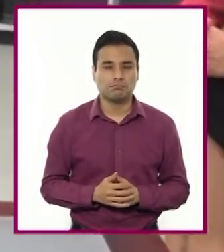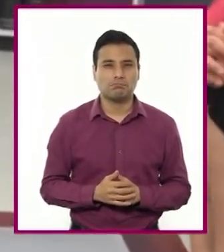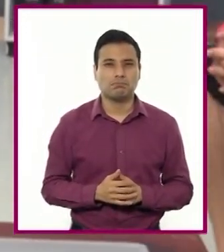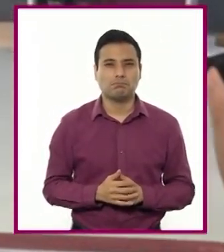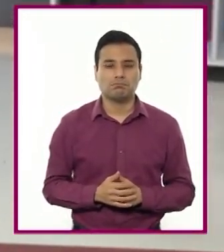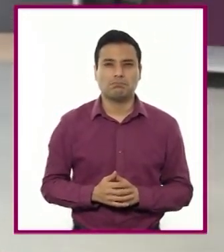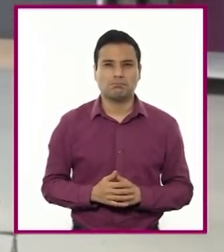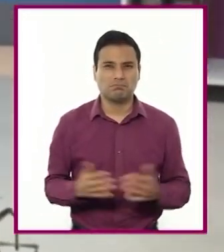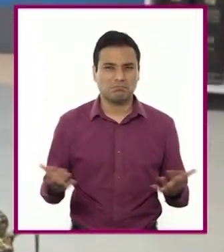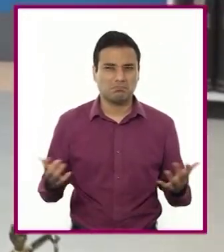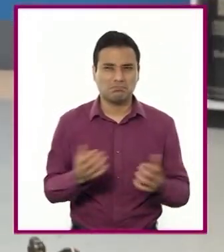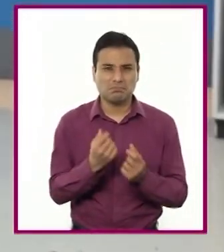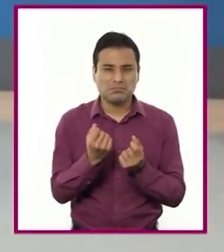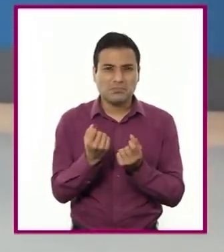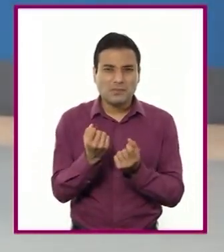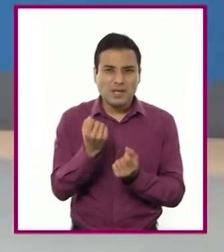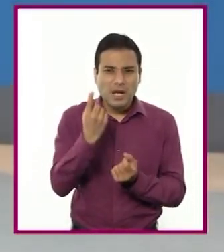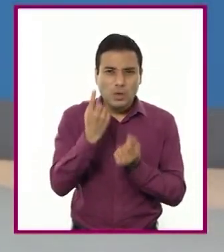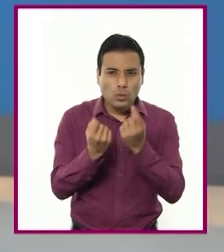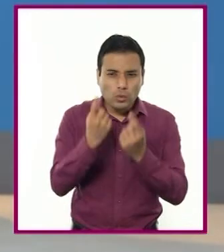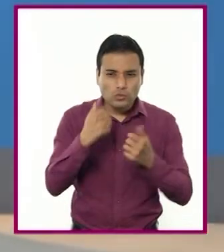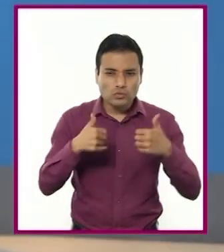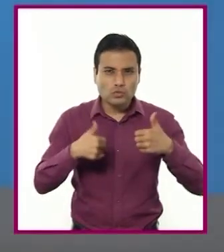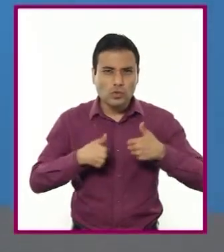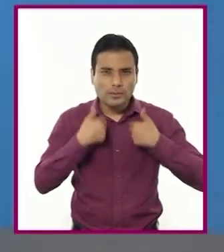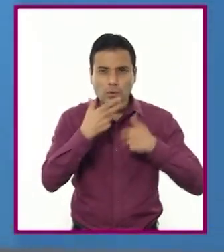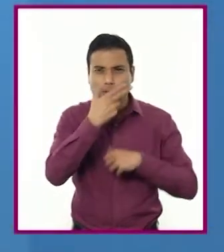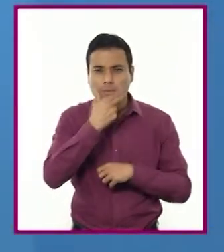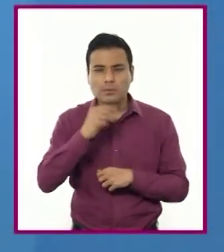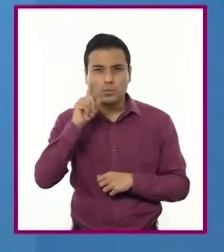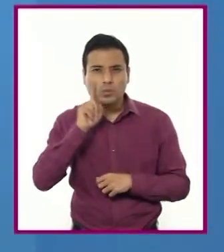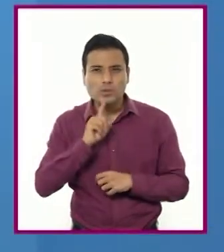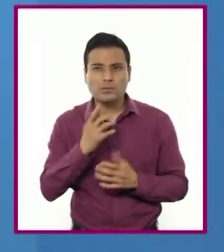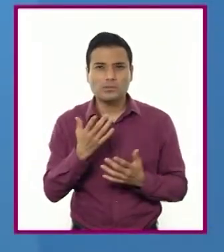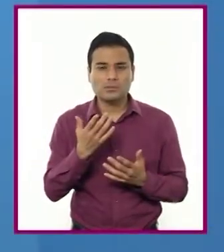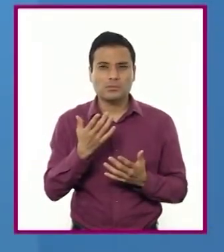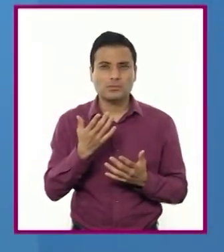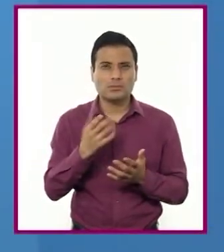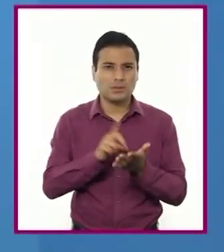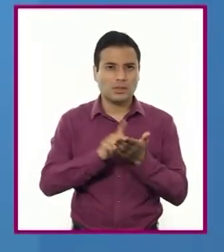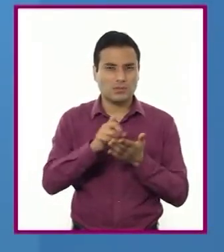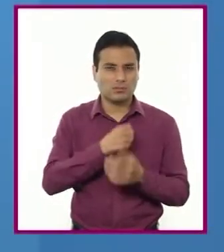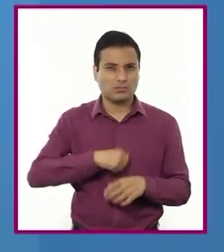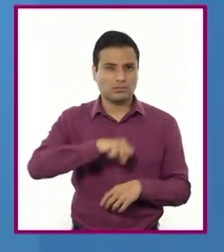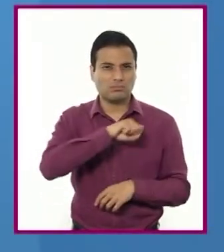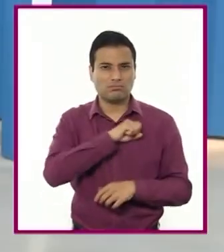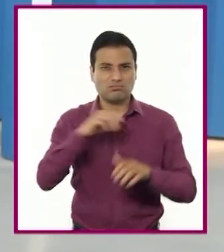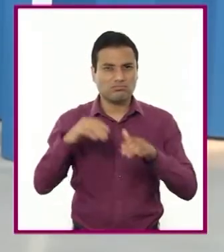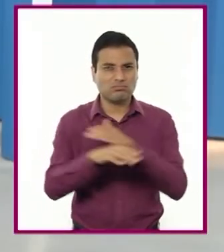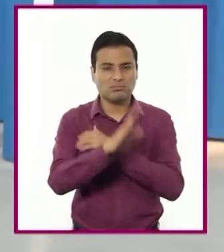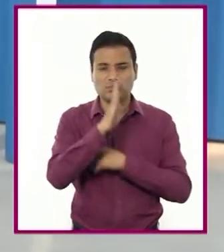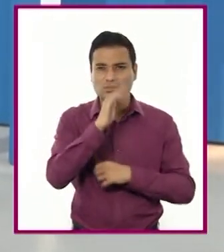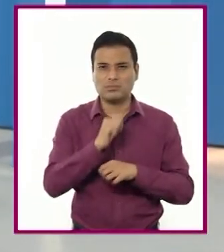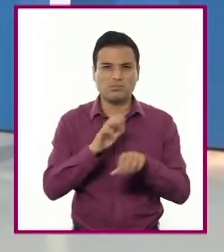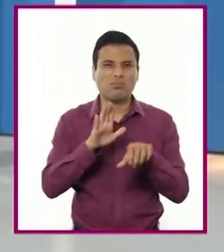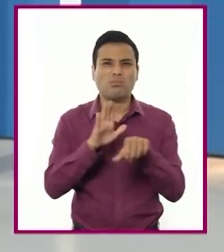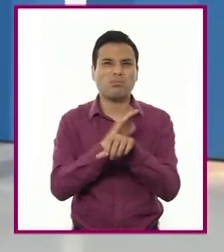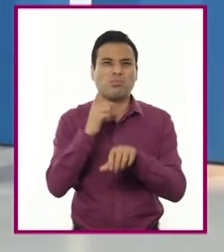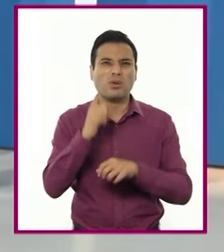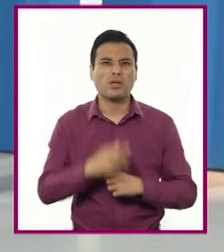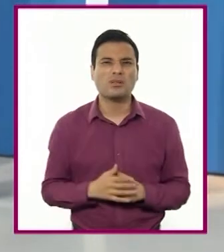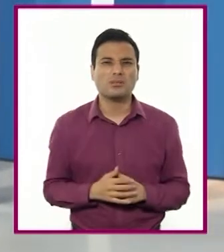que algunas o algunos adolescentes y jóvenes no pueden ejercer su derecho a la salud? Las